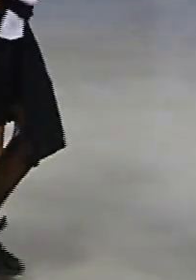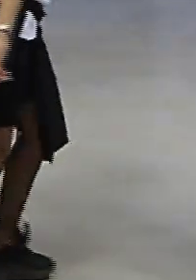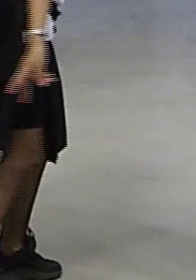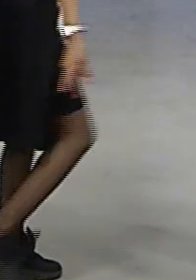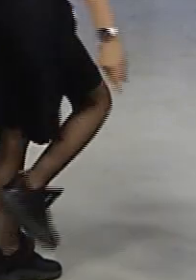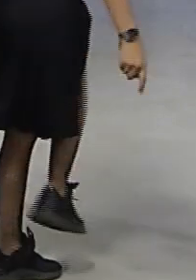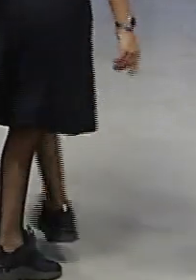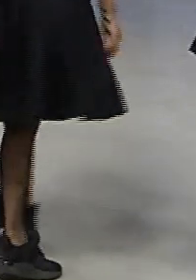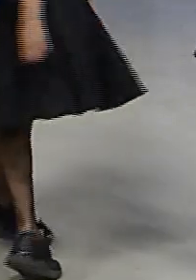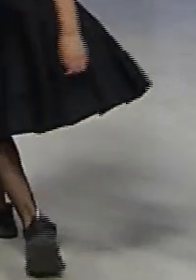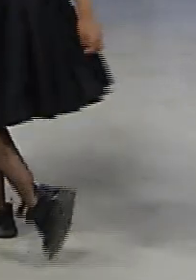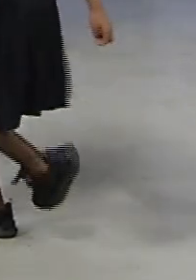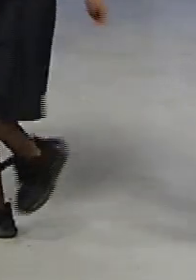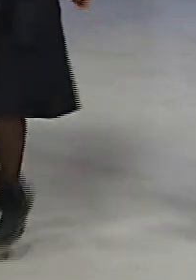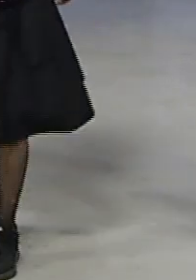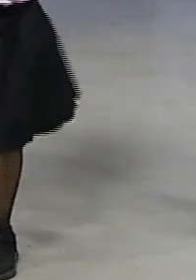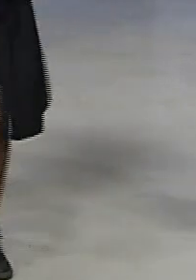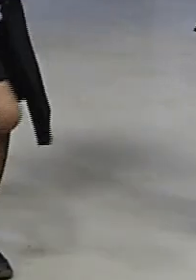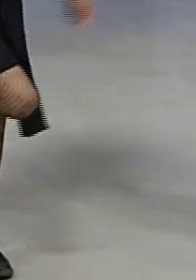carita negrita